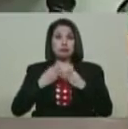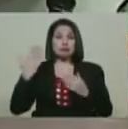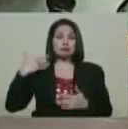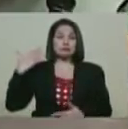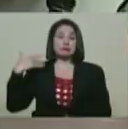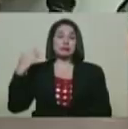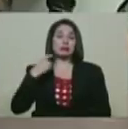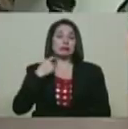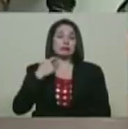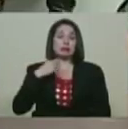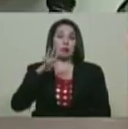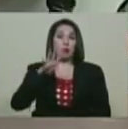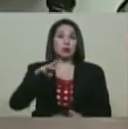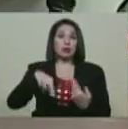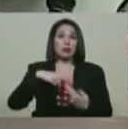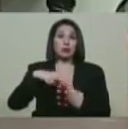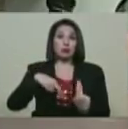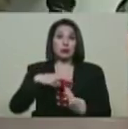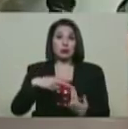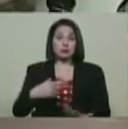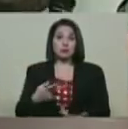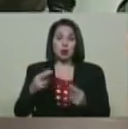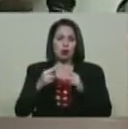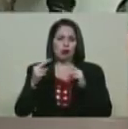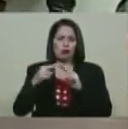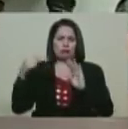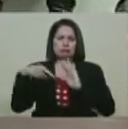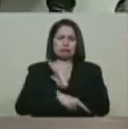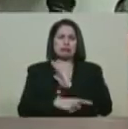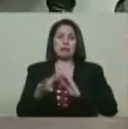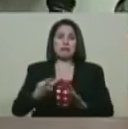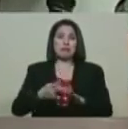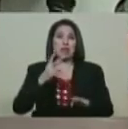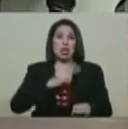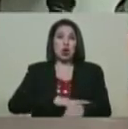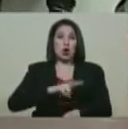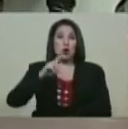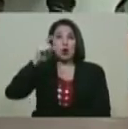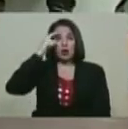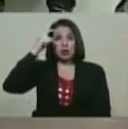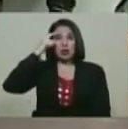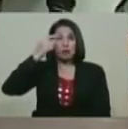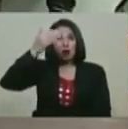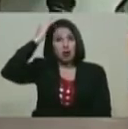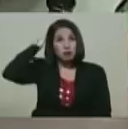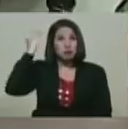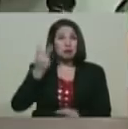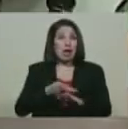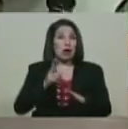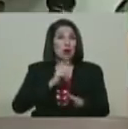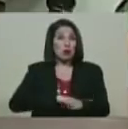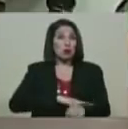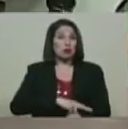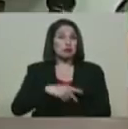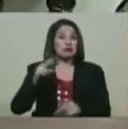antigua Cuarta República. Peor que Ramos Alú, ya lo conocerán, ya lo